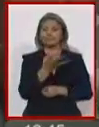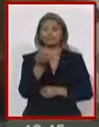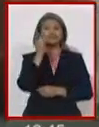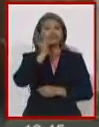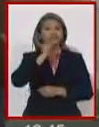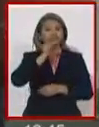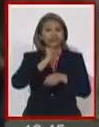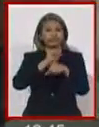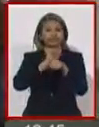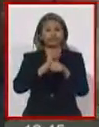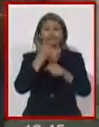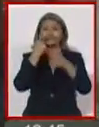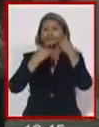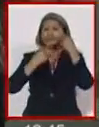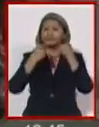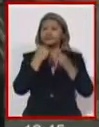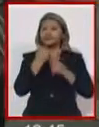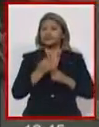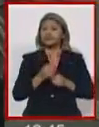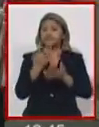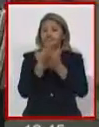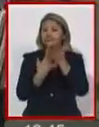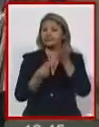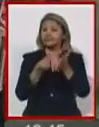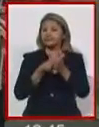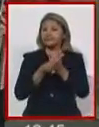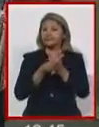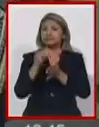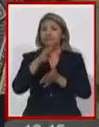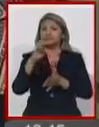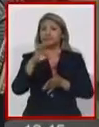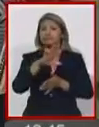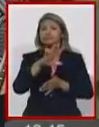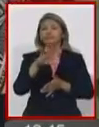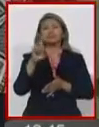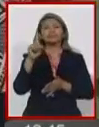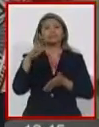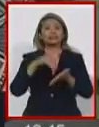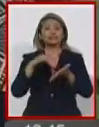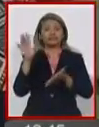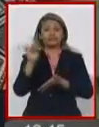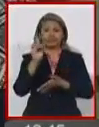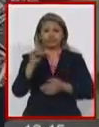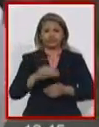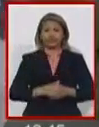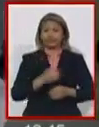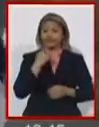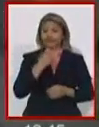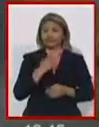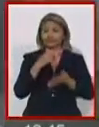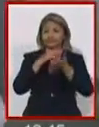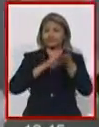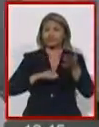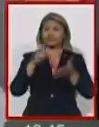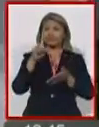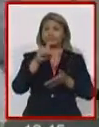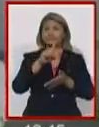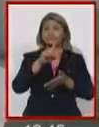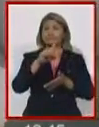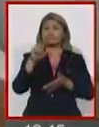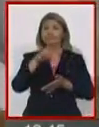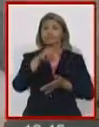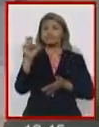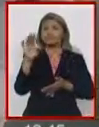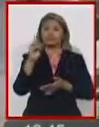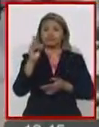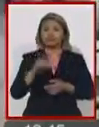mujeres trabajadoras del sector llorando indicaron que los descuentos van desde los 400 hasta los 1000 bolivianos. Por decir, a mí me han descontado 1200.